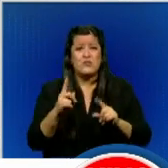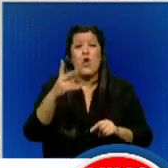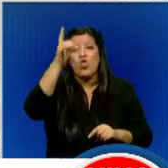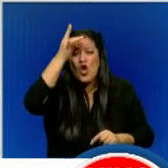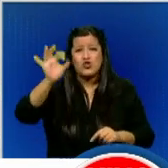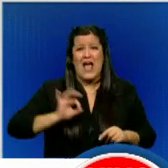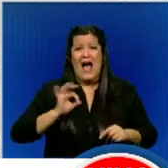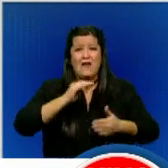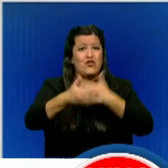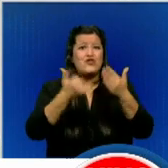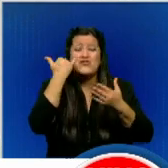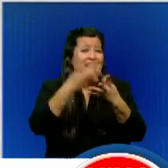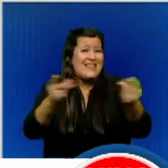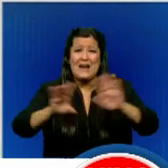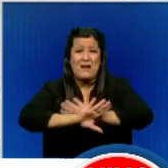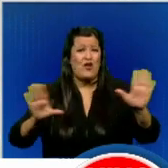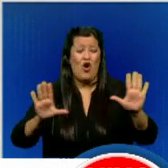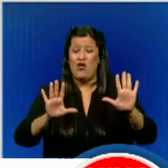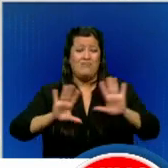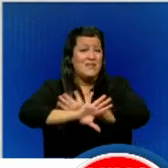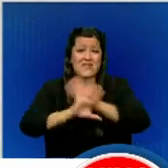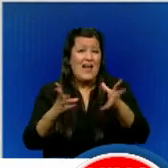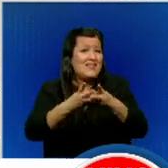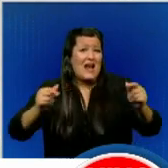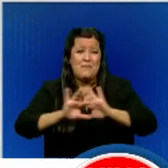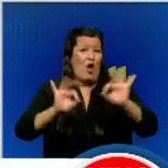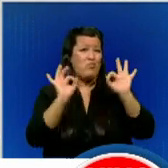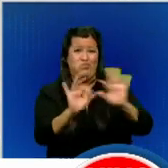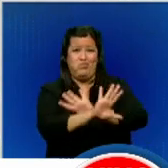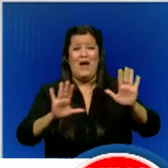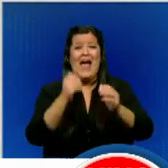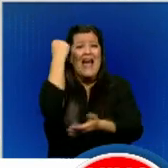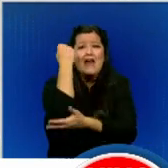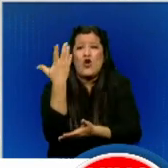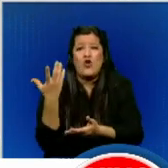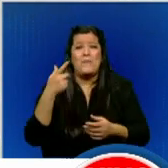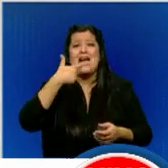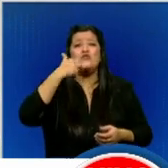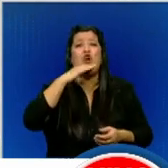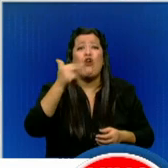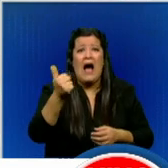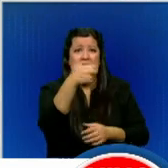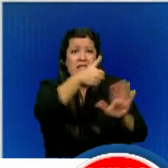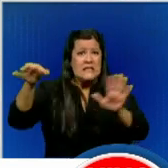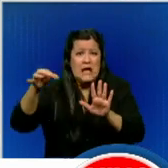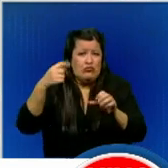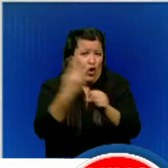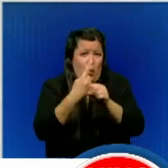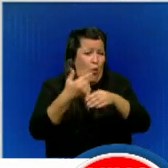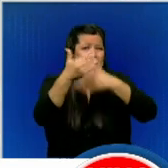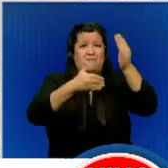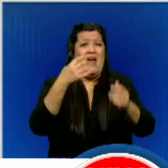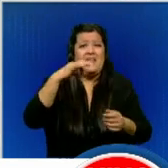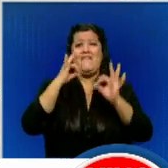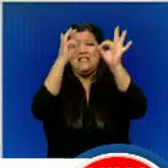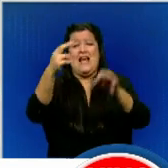llegó a su fin está agotado está terminado la economía no crece ni con las hojas 600 ya va a tener que llegar a 900